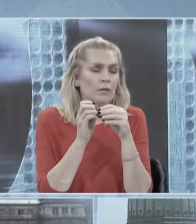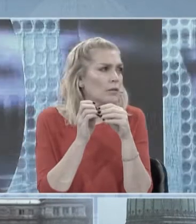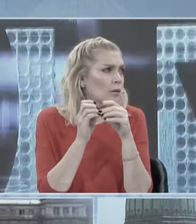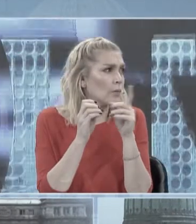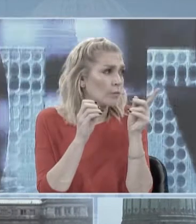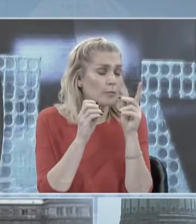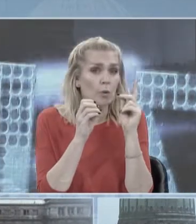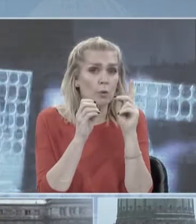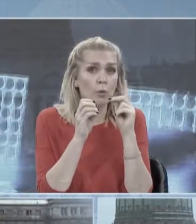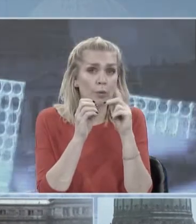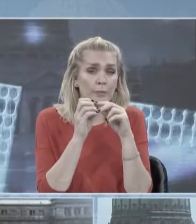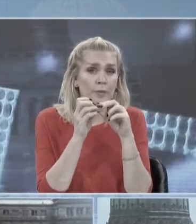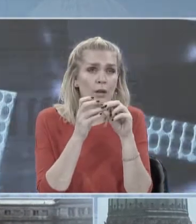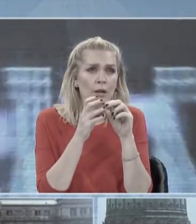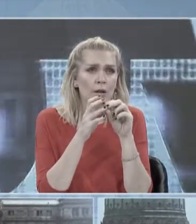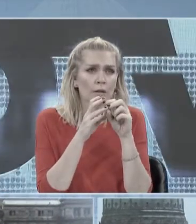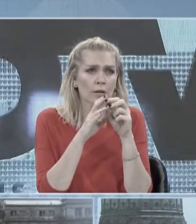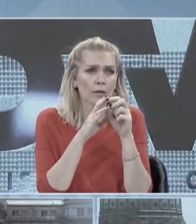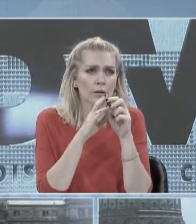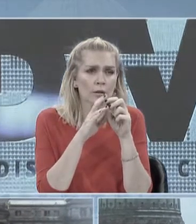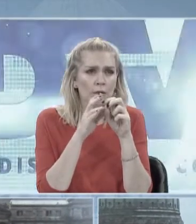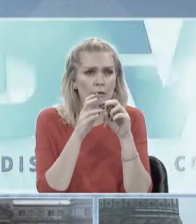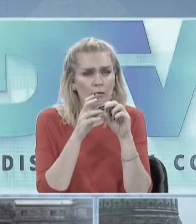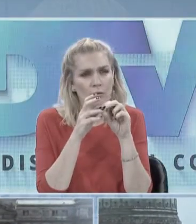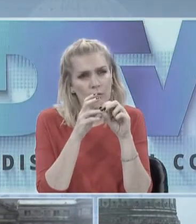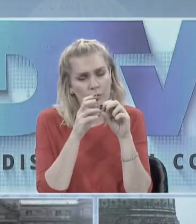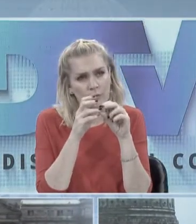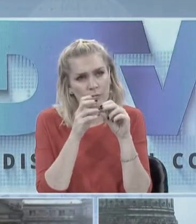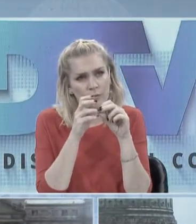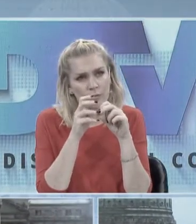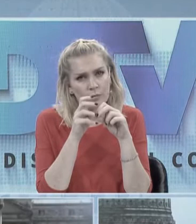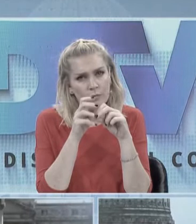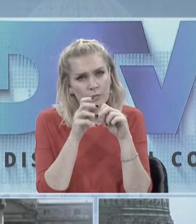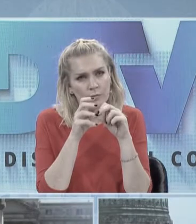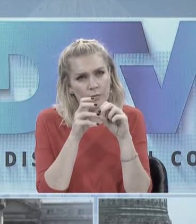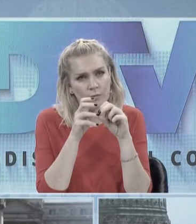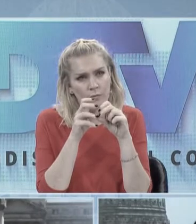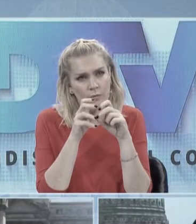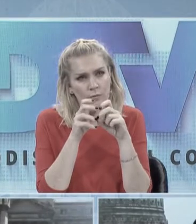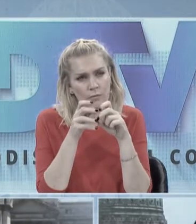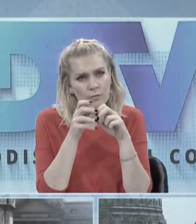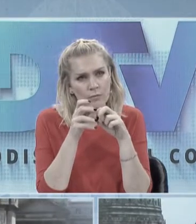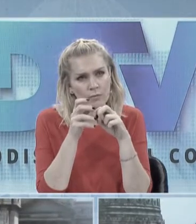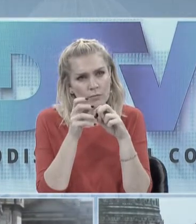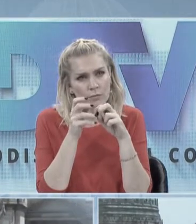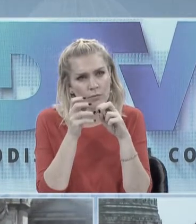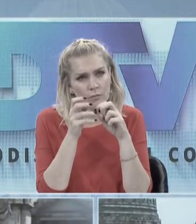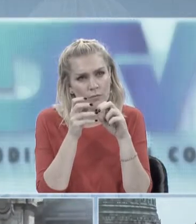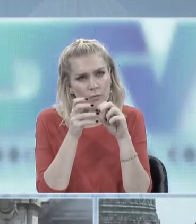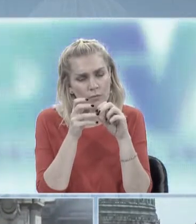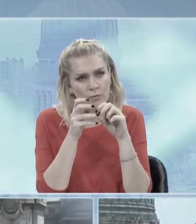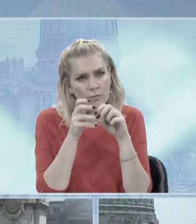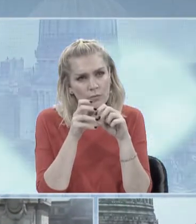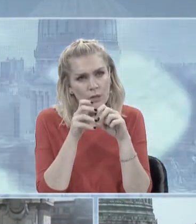aceptarlas. Lo que hay que decir es la verdad, porque en esas 8 horas de labor parlamentaria había